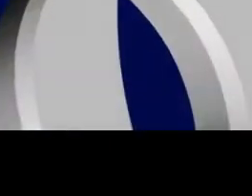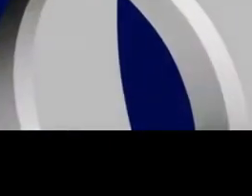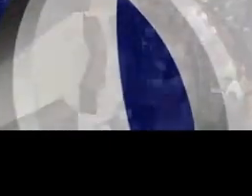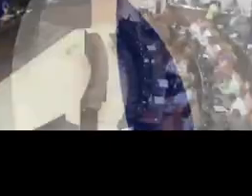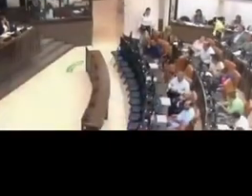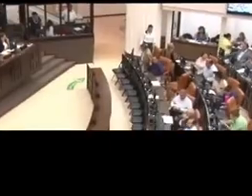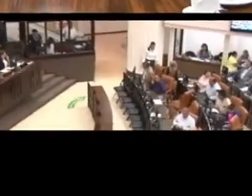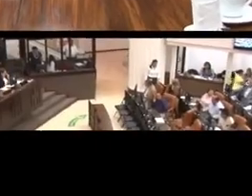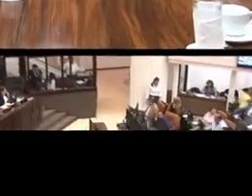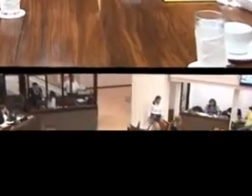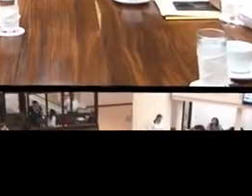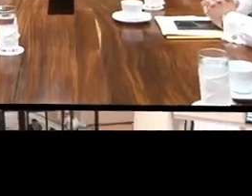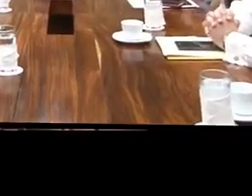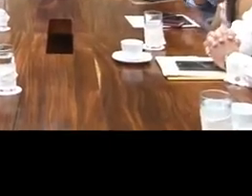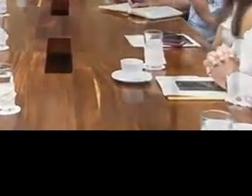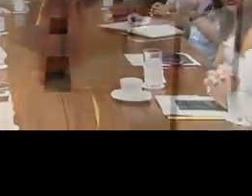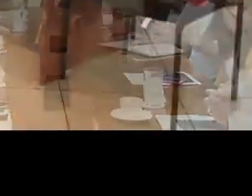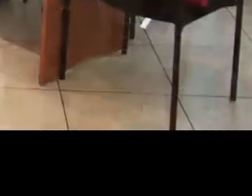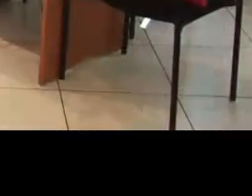¡Gracias!